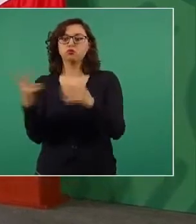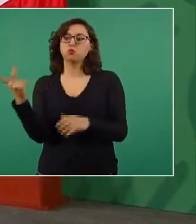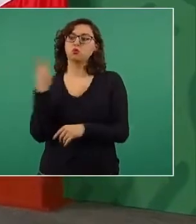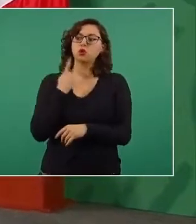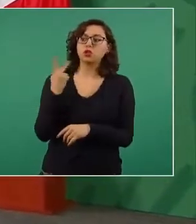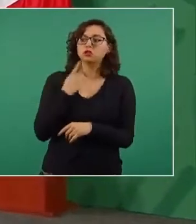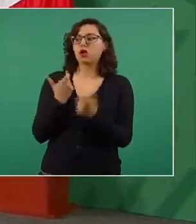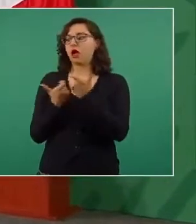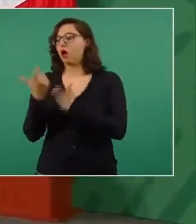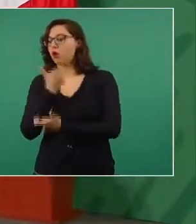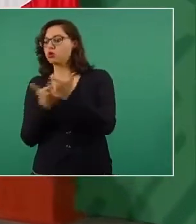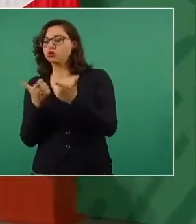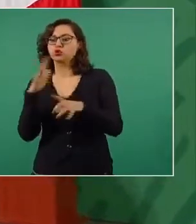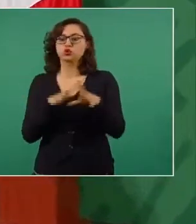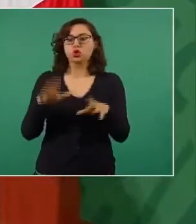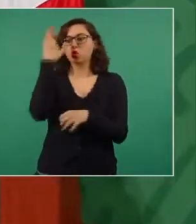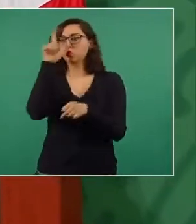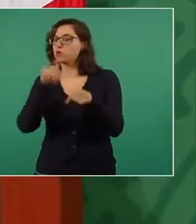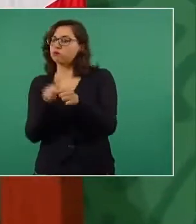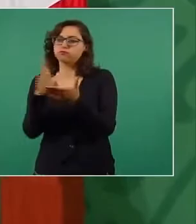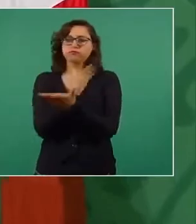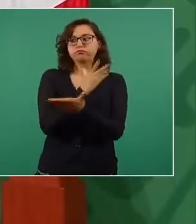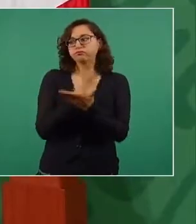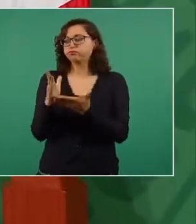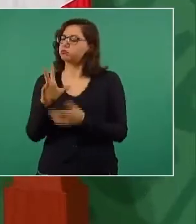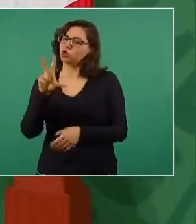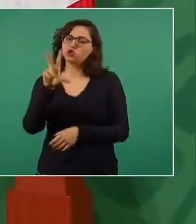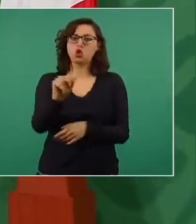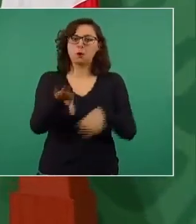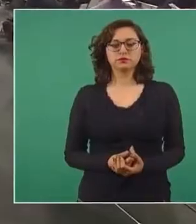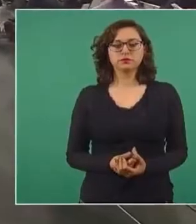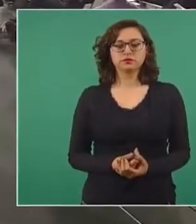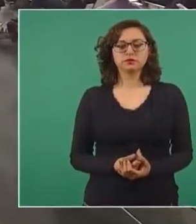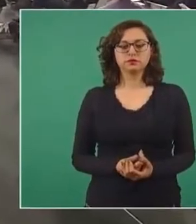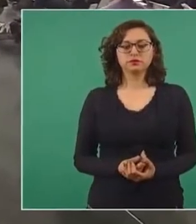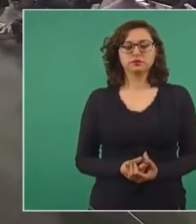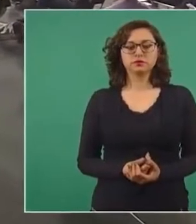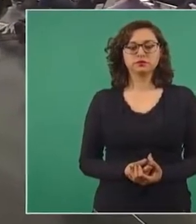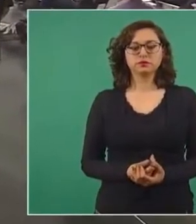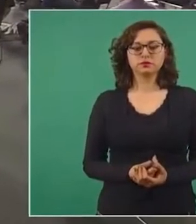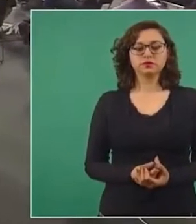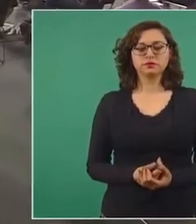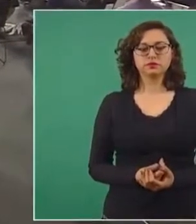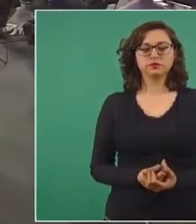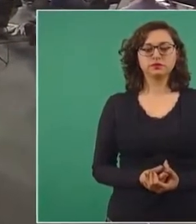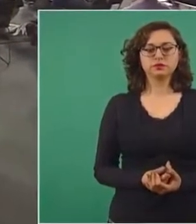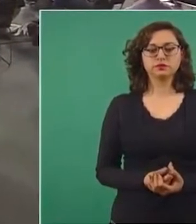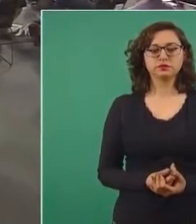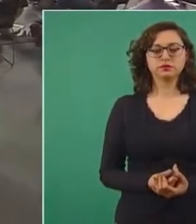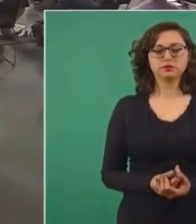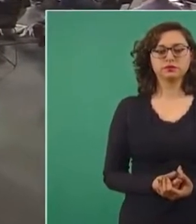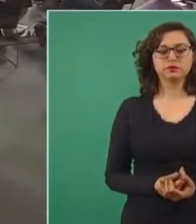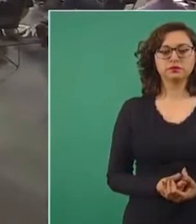social o cultural. Esto, desgraciadamente. López Obrador agregó que hasta